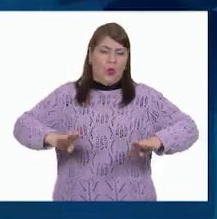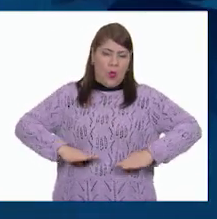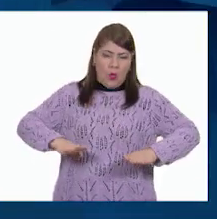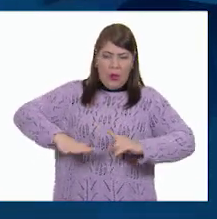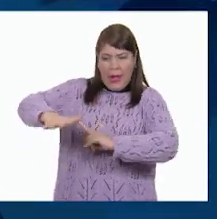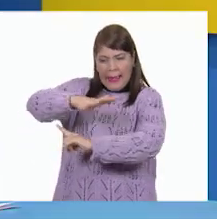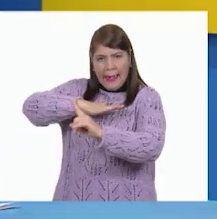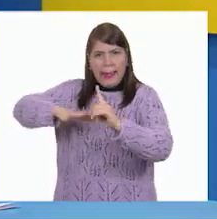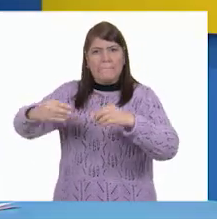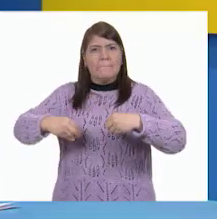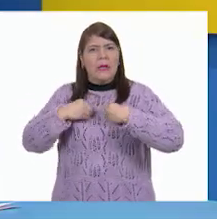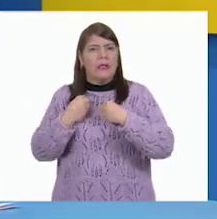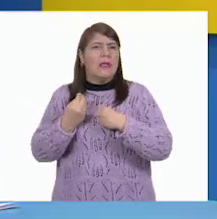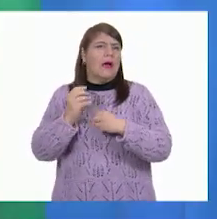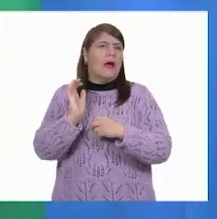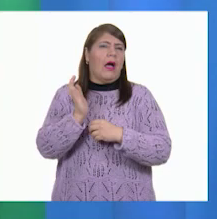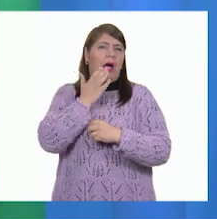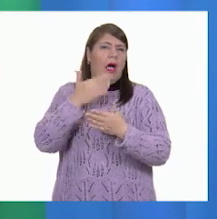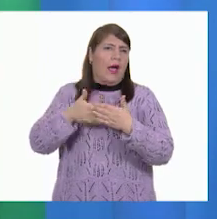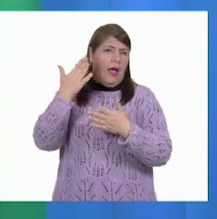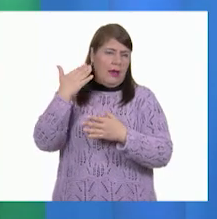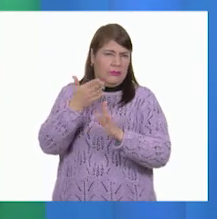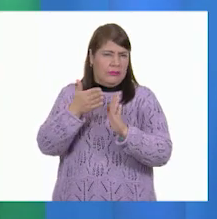de ese entonces.